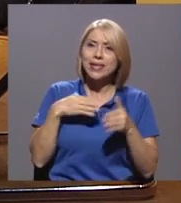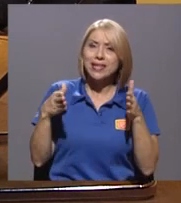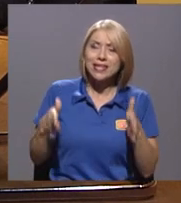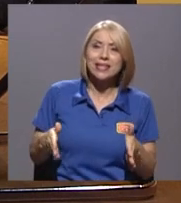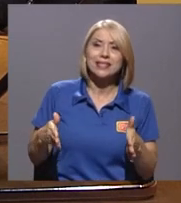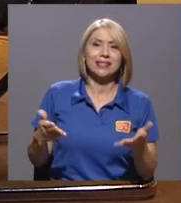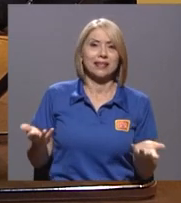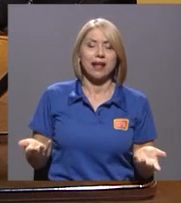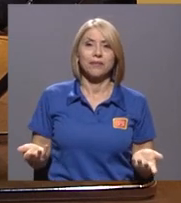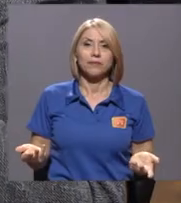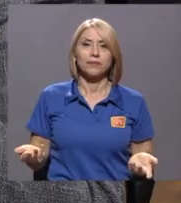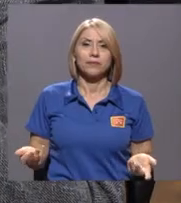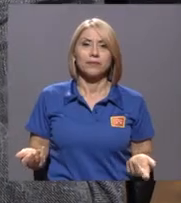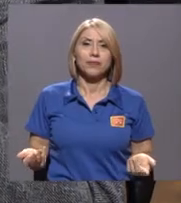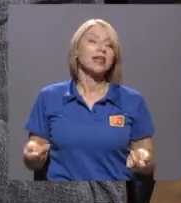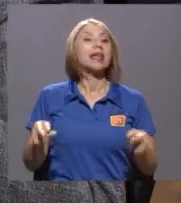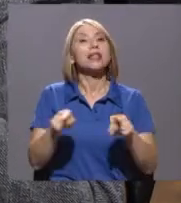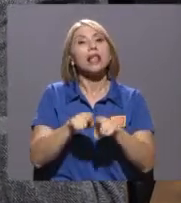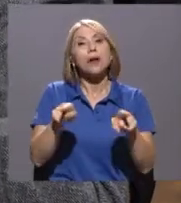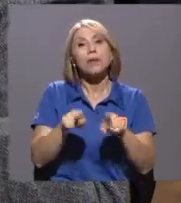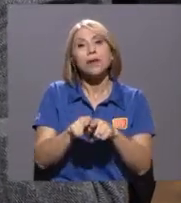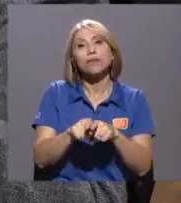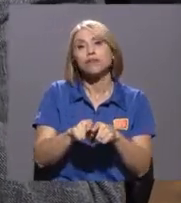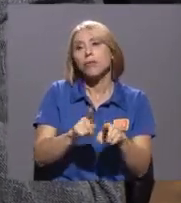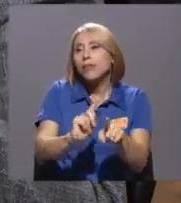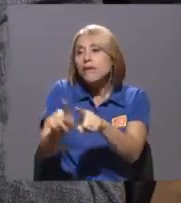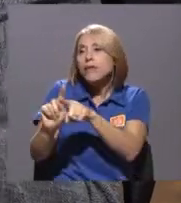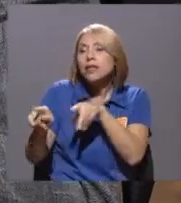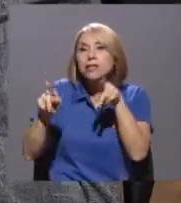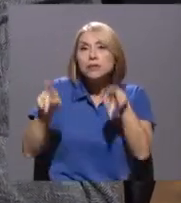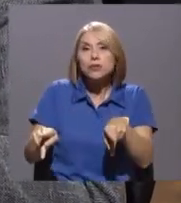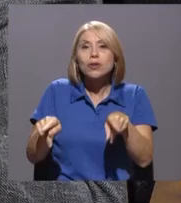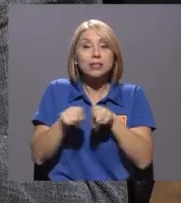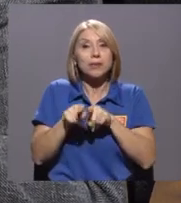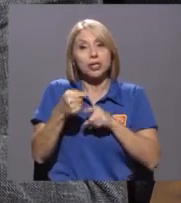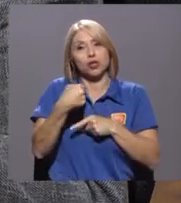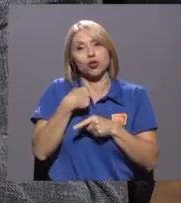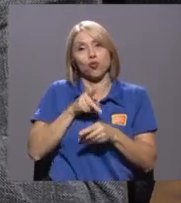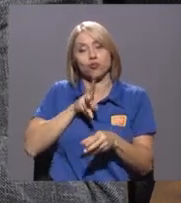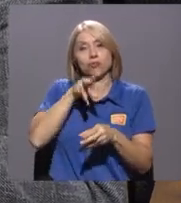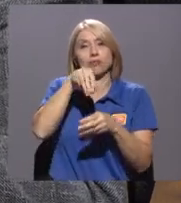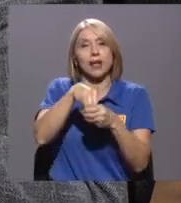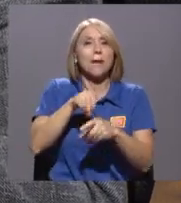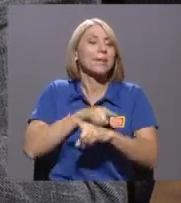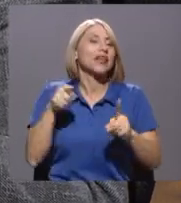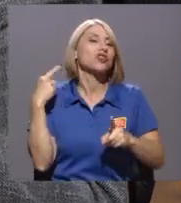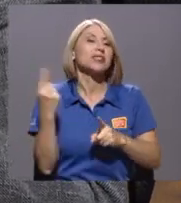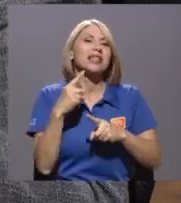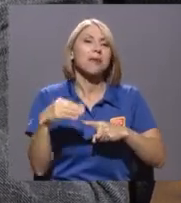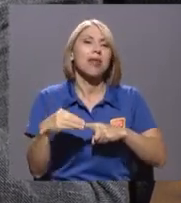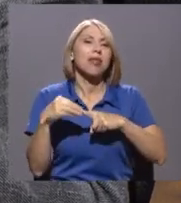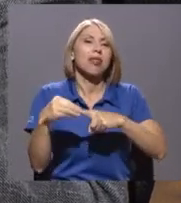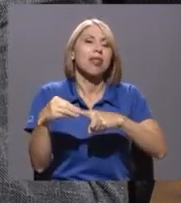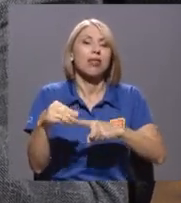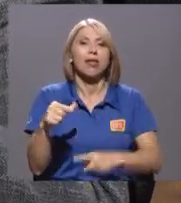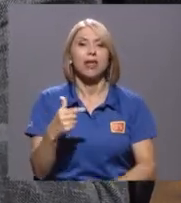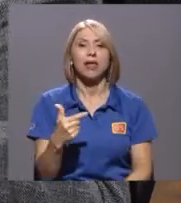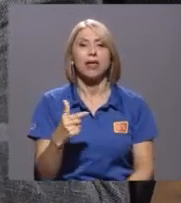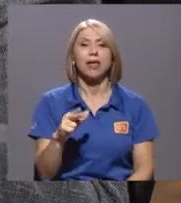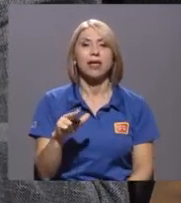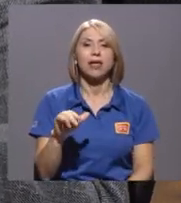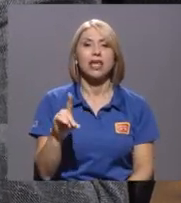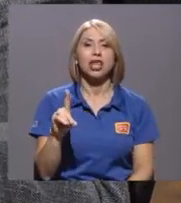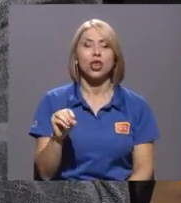otros estaba yo pero el pilar central siempre fue don guido miranda y ahí